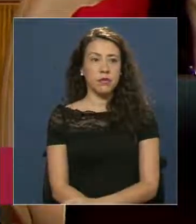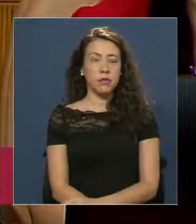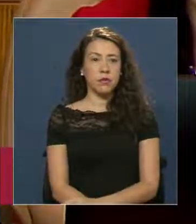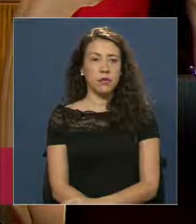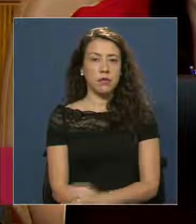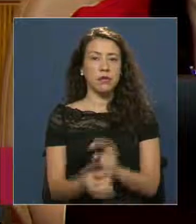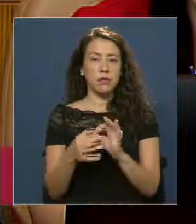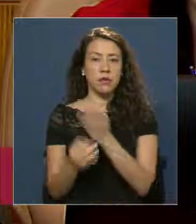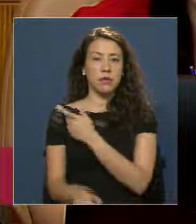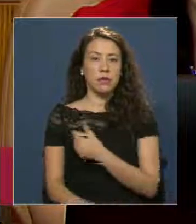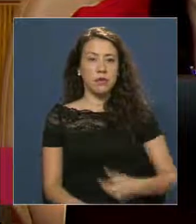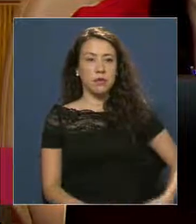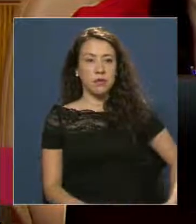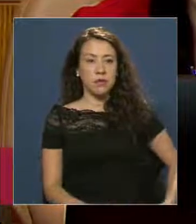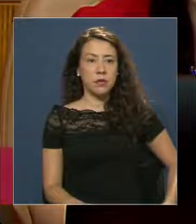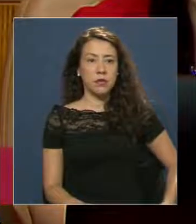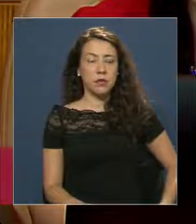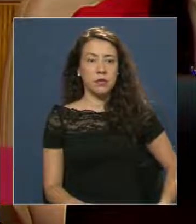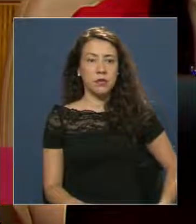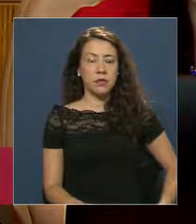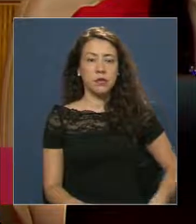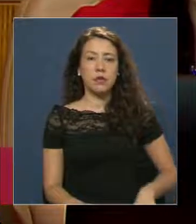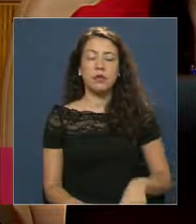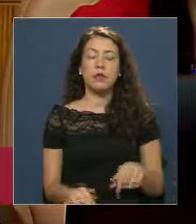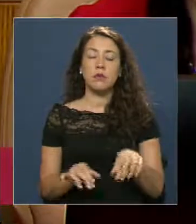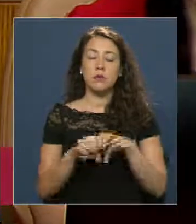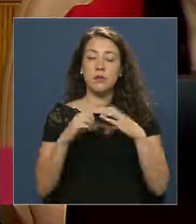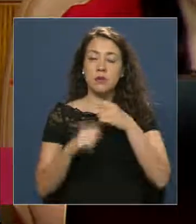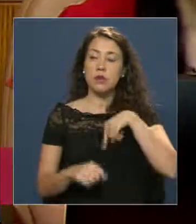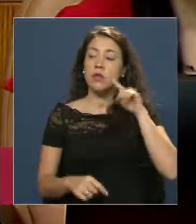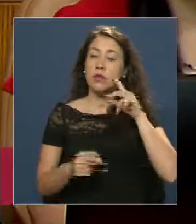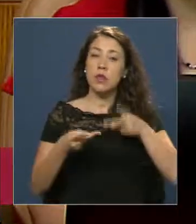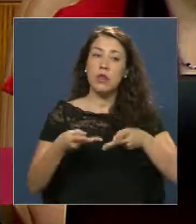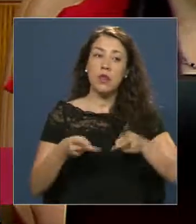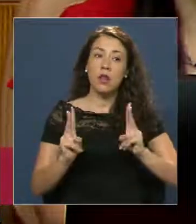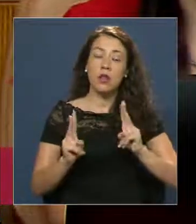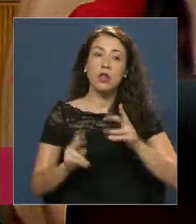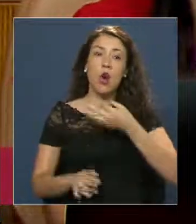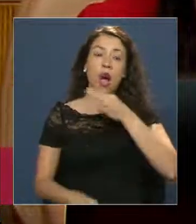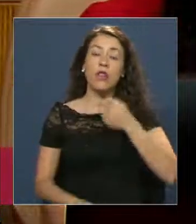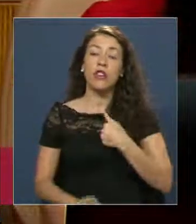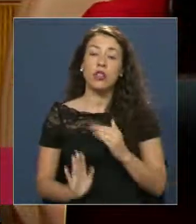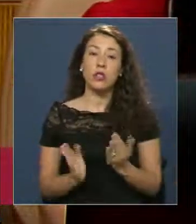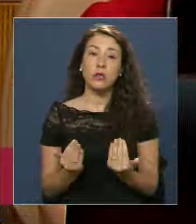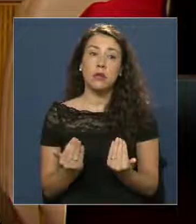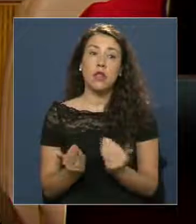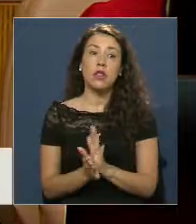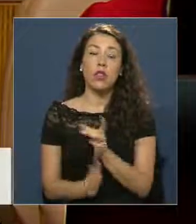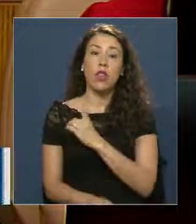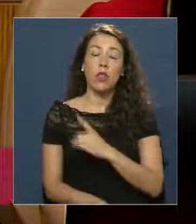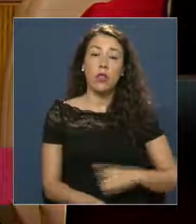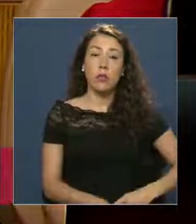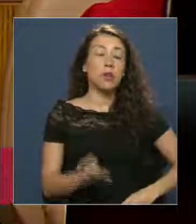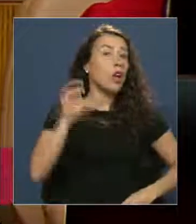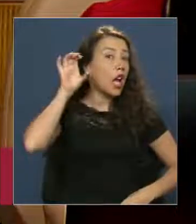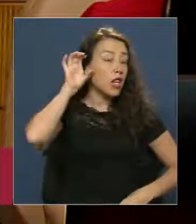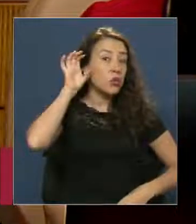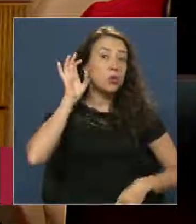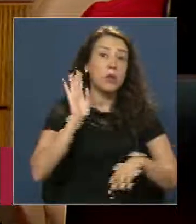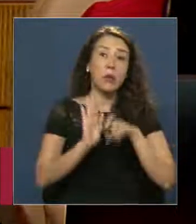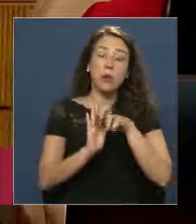Gracias, presidente. La verdad es que en este hemiciclo todos tenemos derecho a hablar y yo espero que todos los diputados se escuchen en el